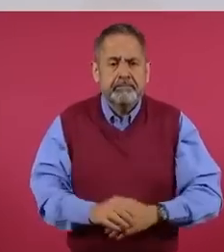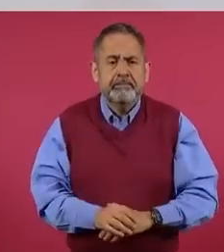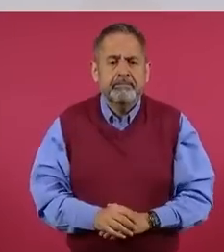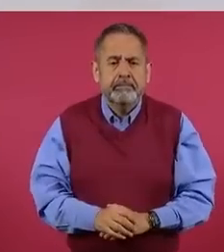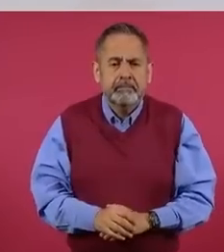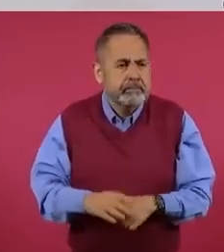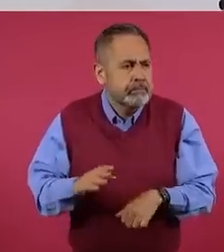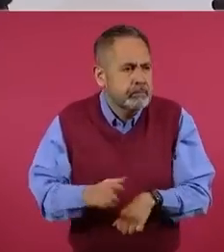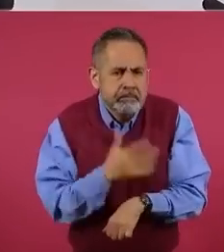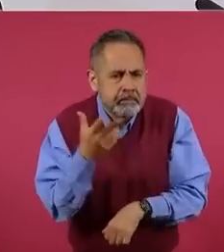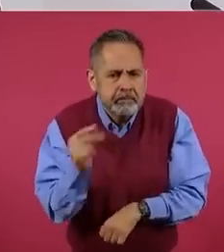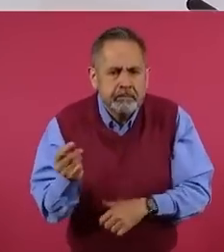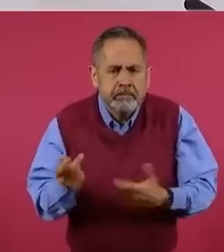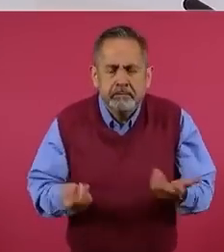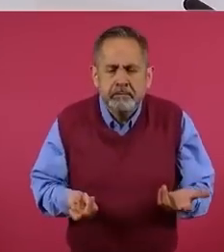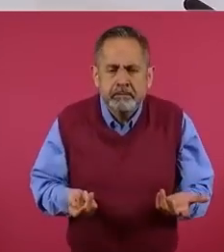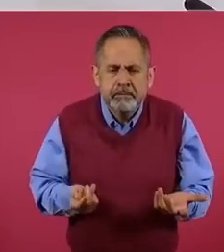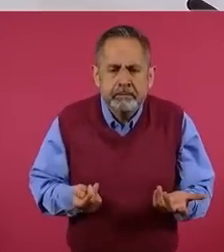¿Por qué no quieren